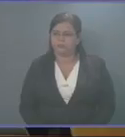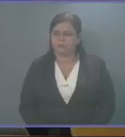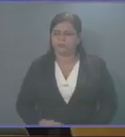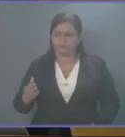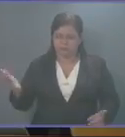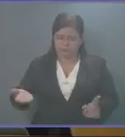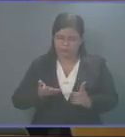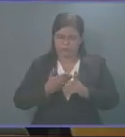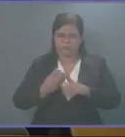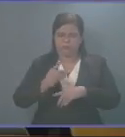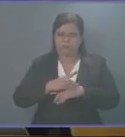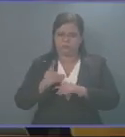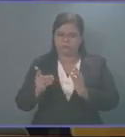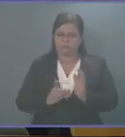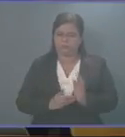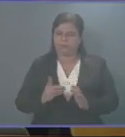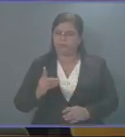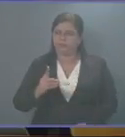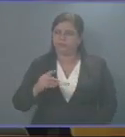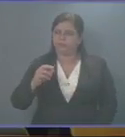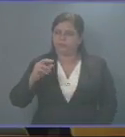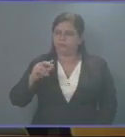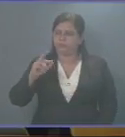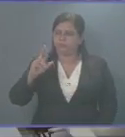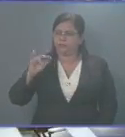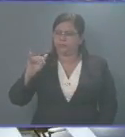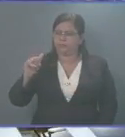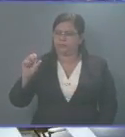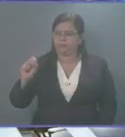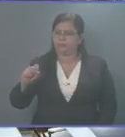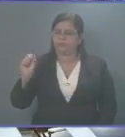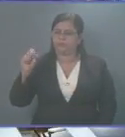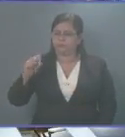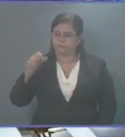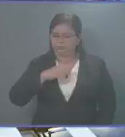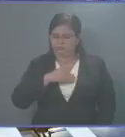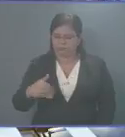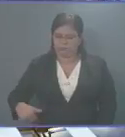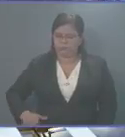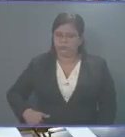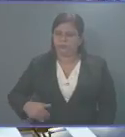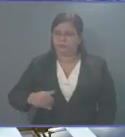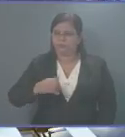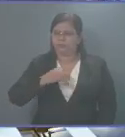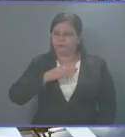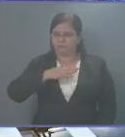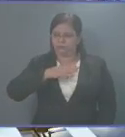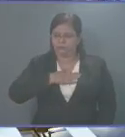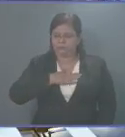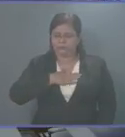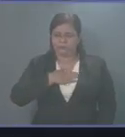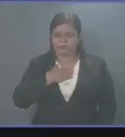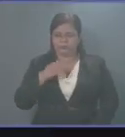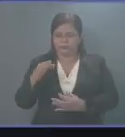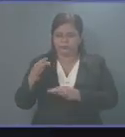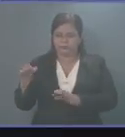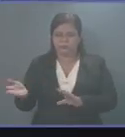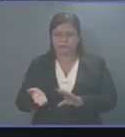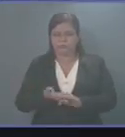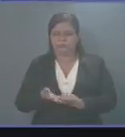Tiene la palabra de nuevo el diputado Urías. Sí, presidente, gracias, lo habían traspapelado. Decreto